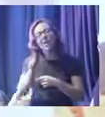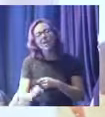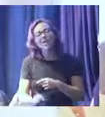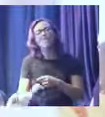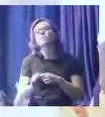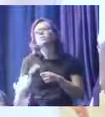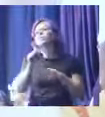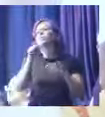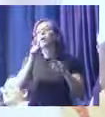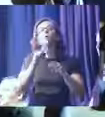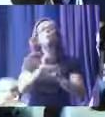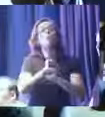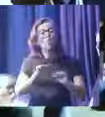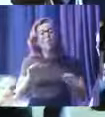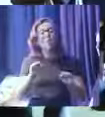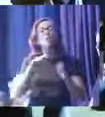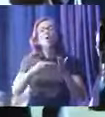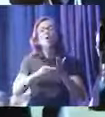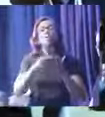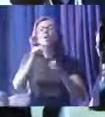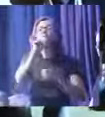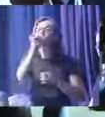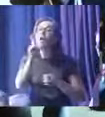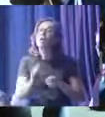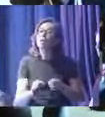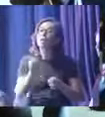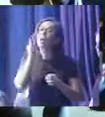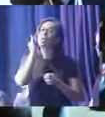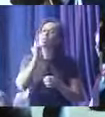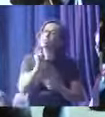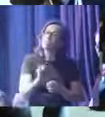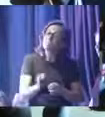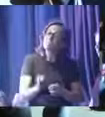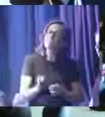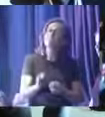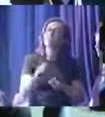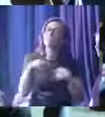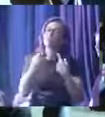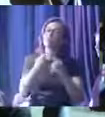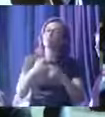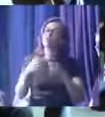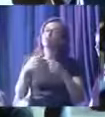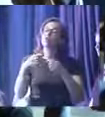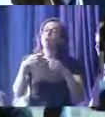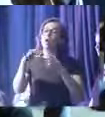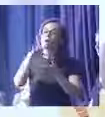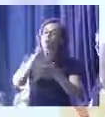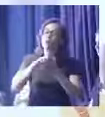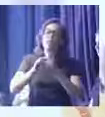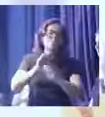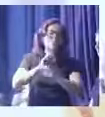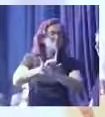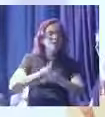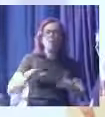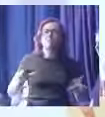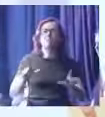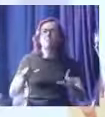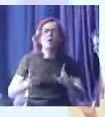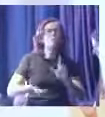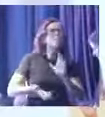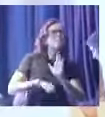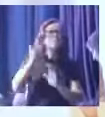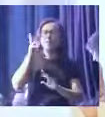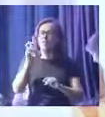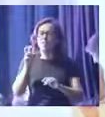la capital de América si somos la ciudad más limpia, si somos la ciudad más verde, la